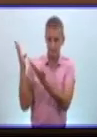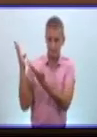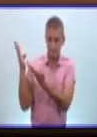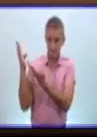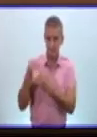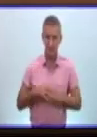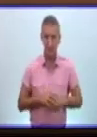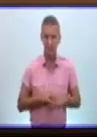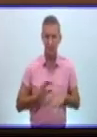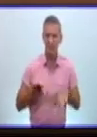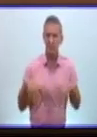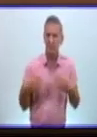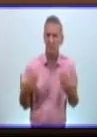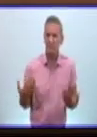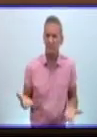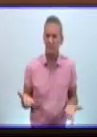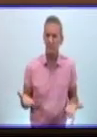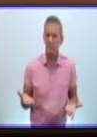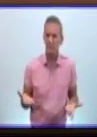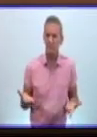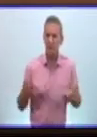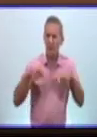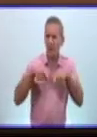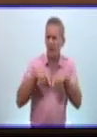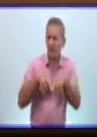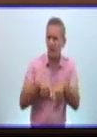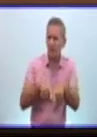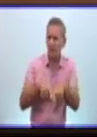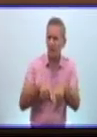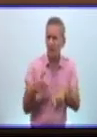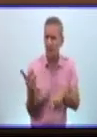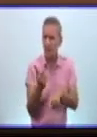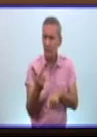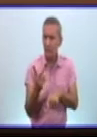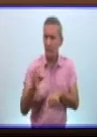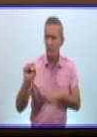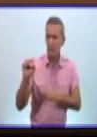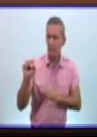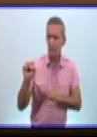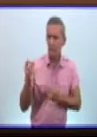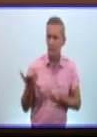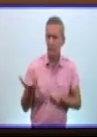¿Qué ha ocurrido al unir estas 2 sustancias?